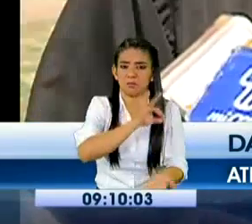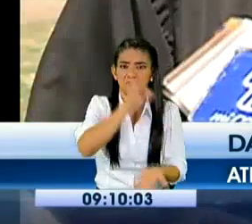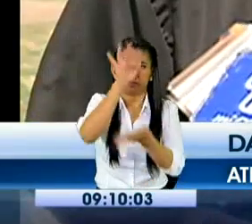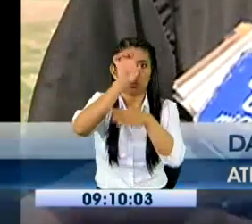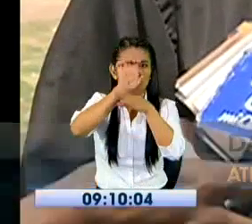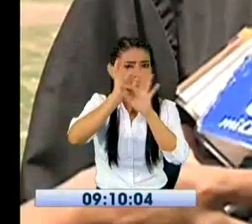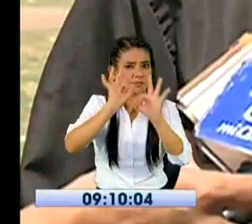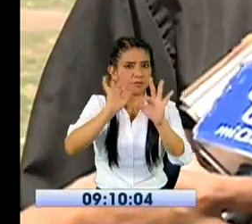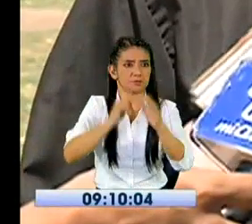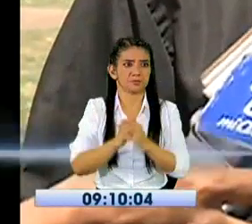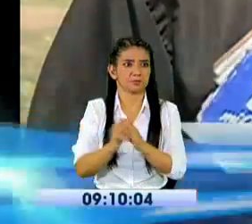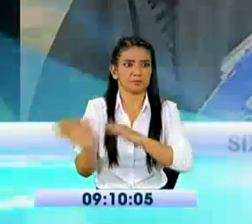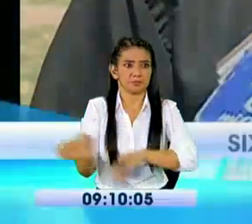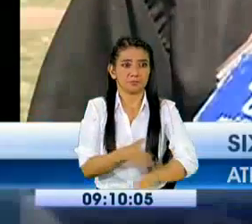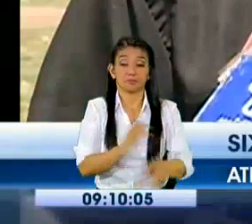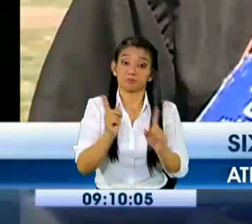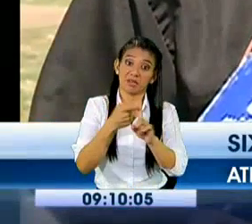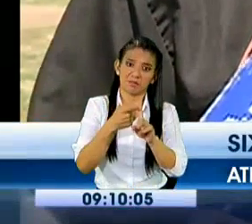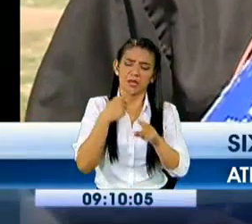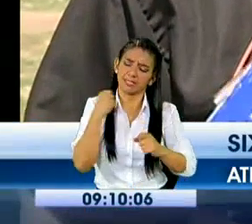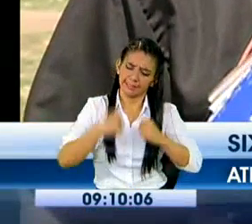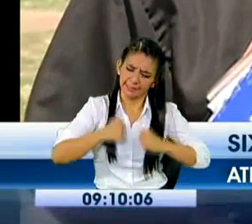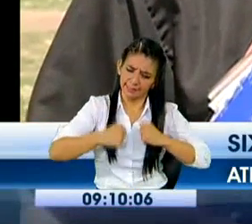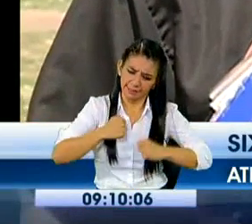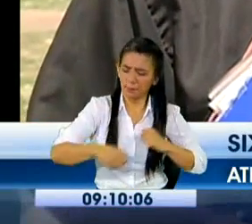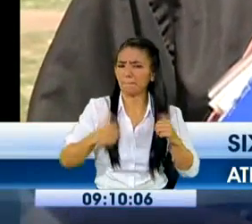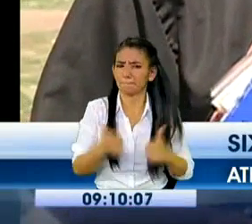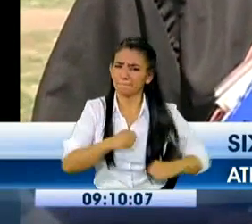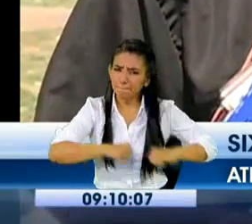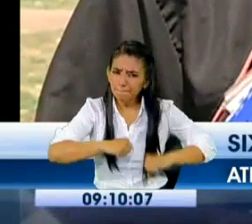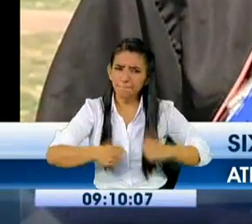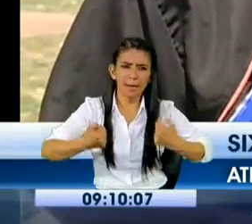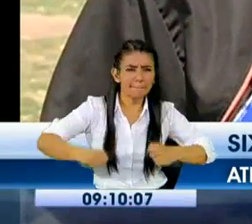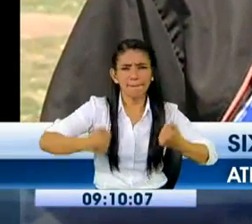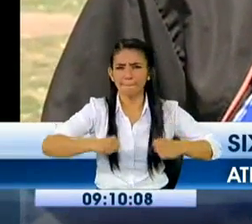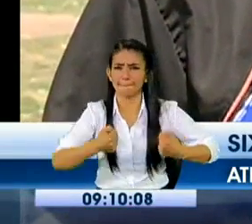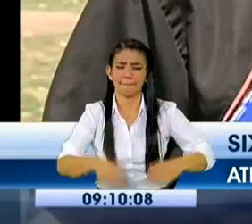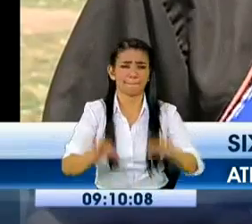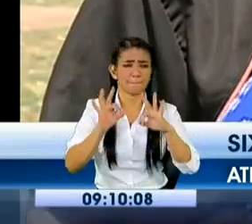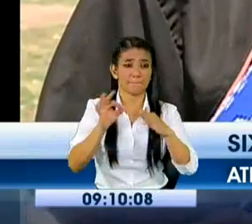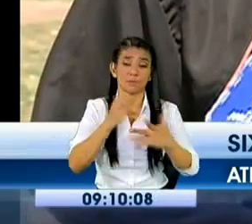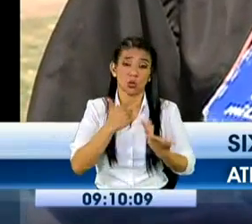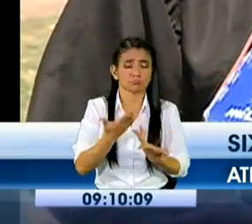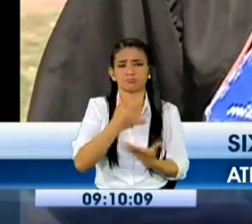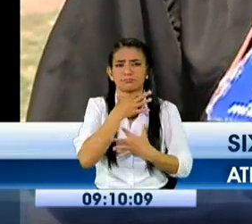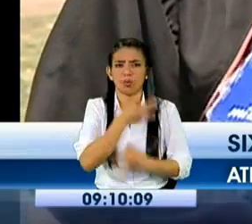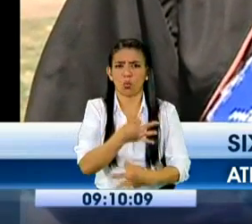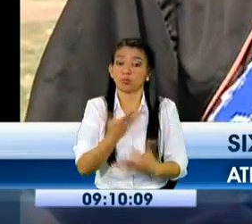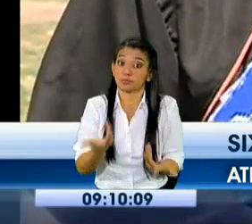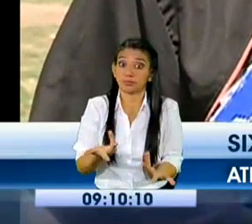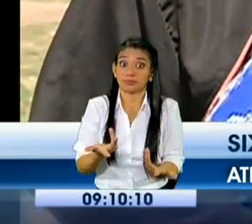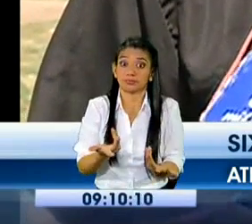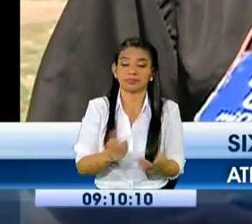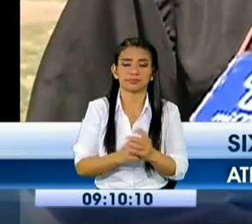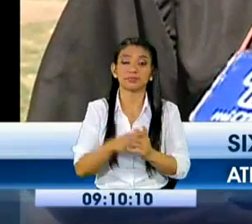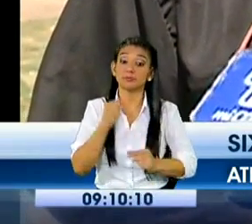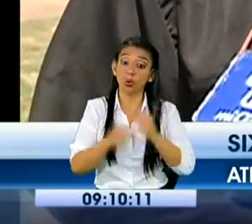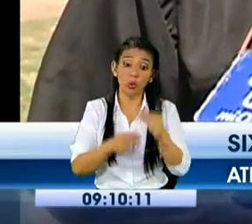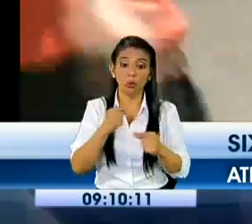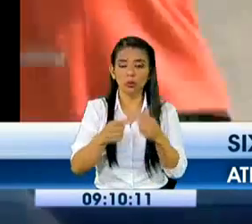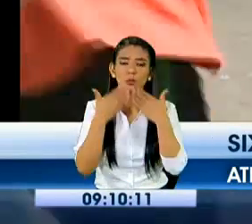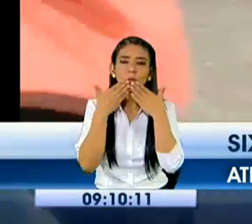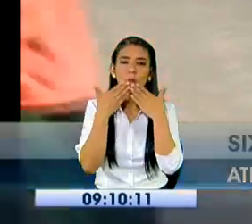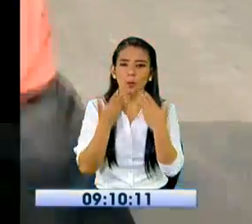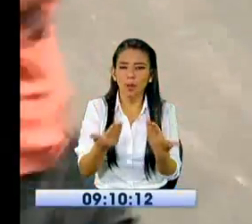forma. Primeramente es la constancia, hacer lo que nos gusta y poco a poco hemos